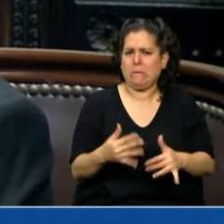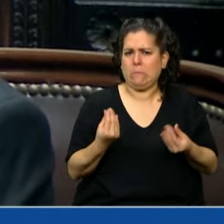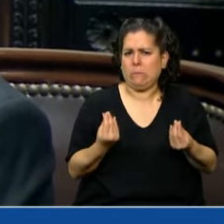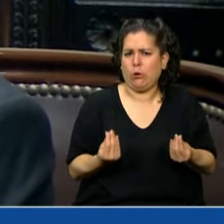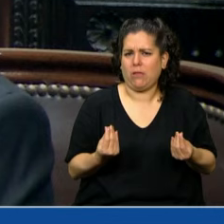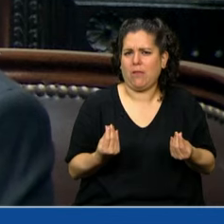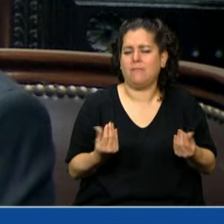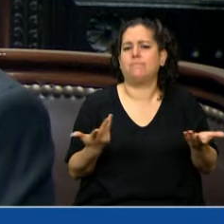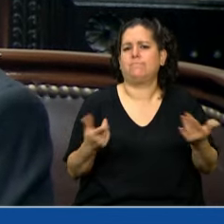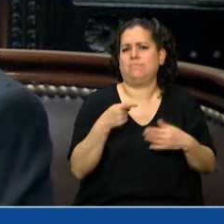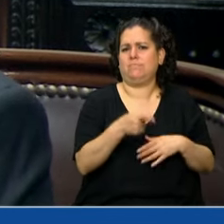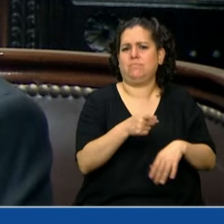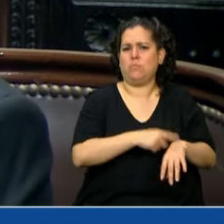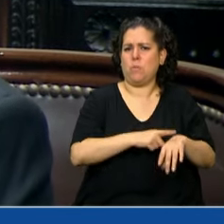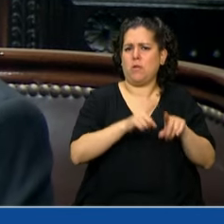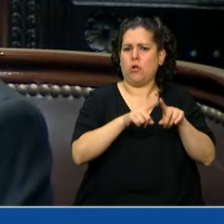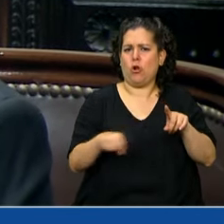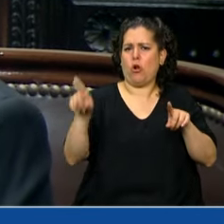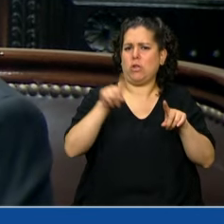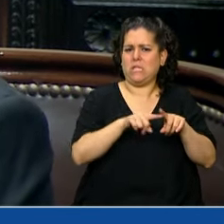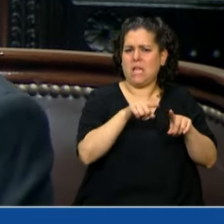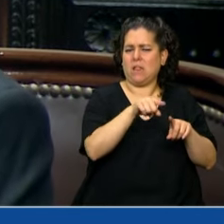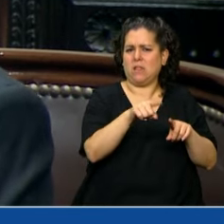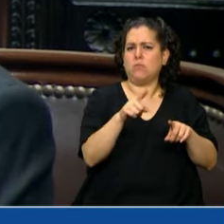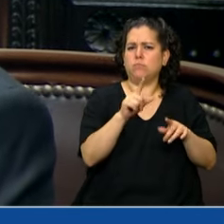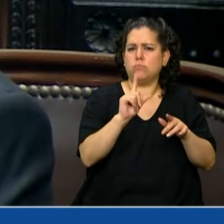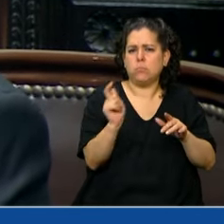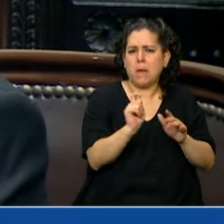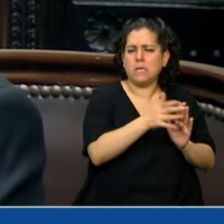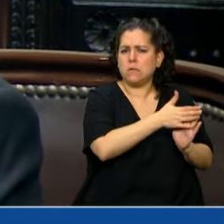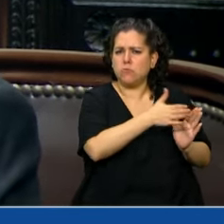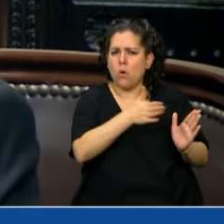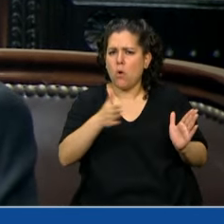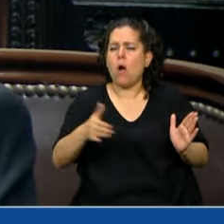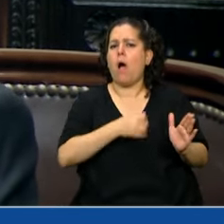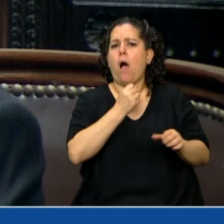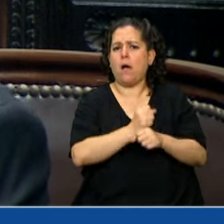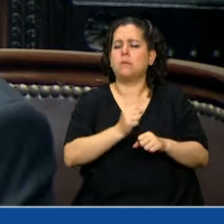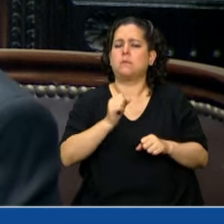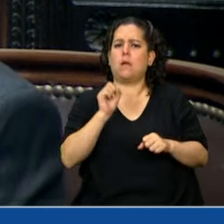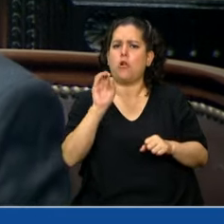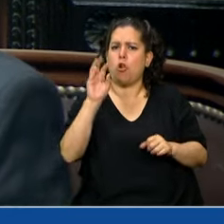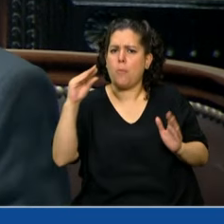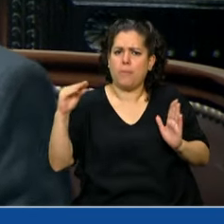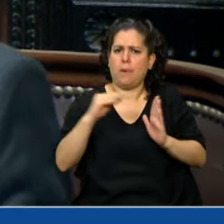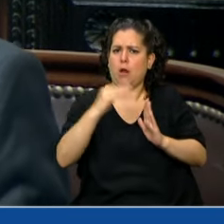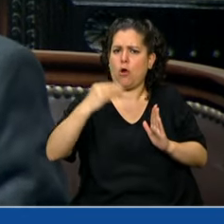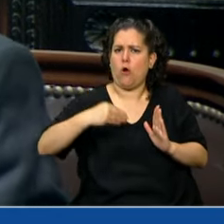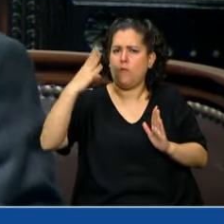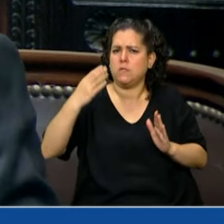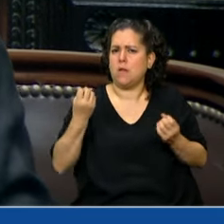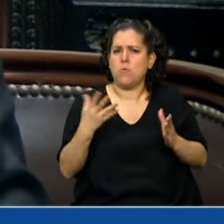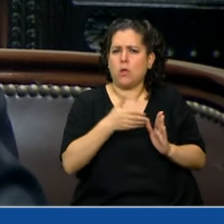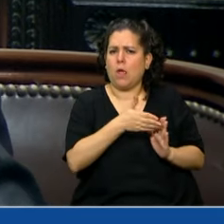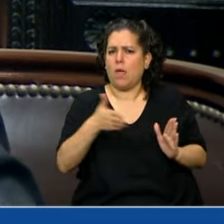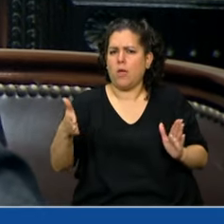con si pasaron largos meses hasta que se efectivizó el nombramiento